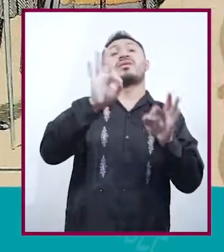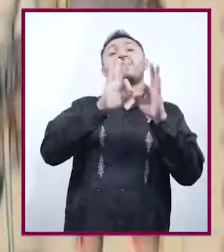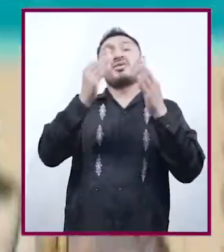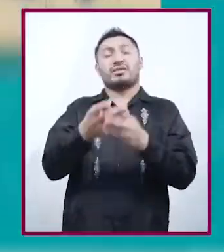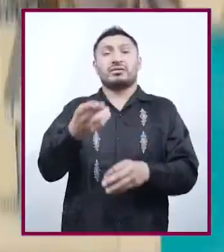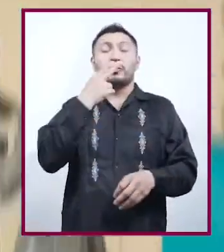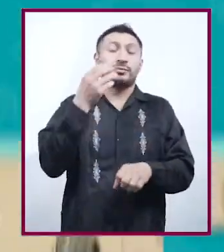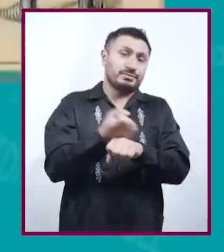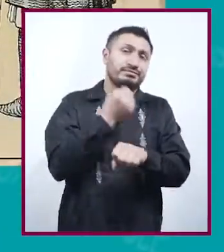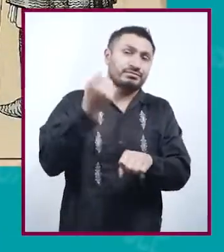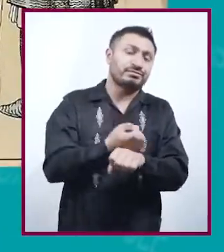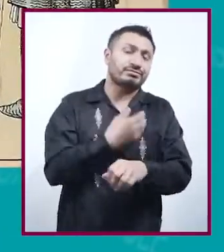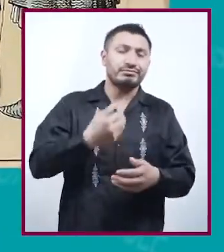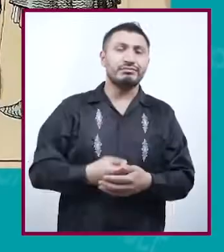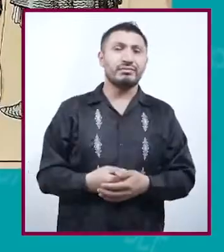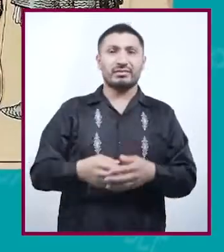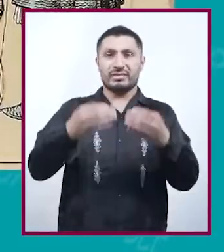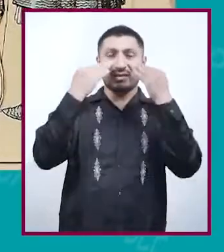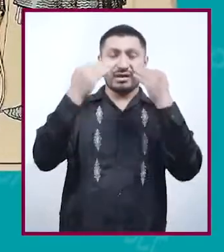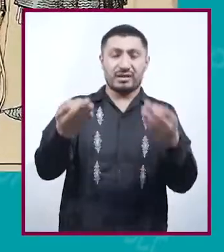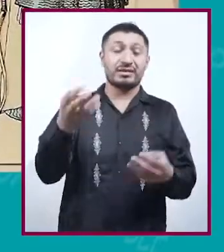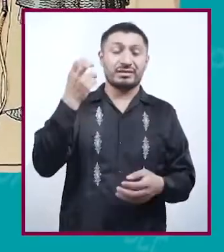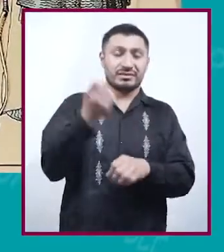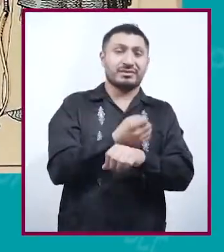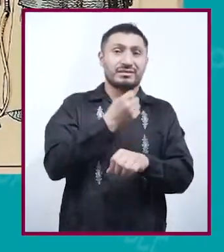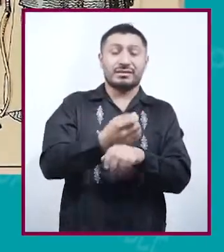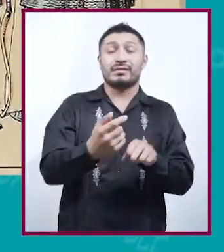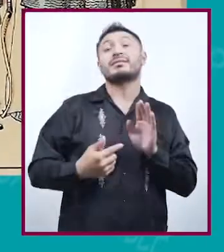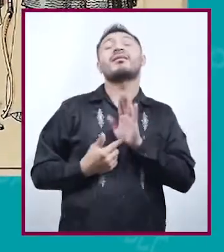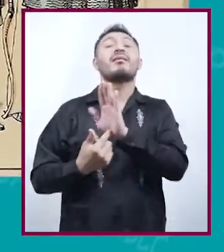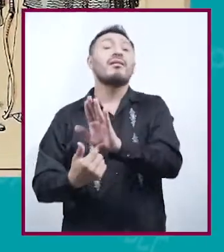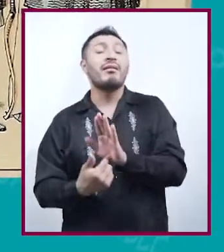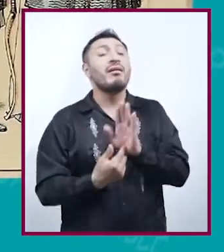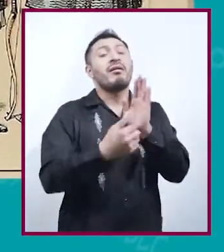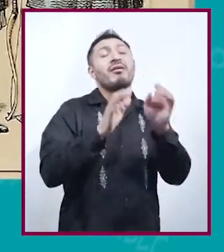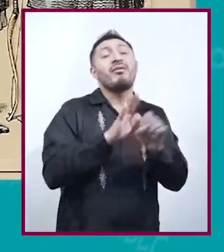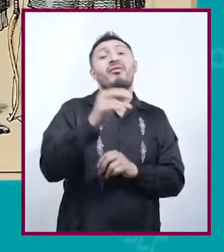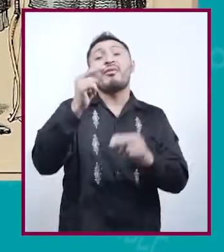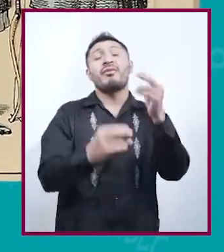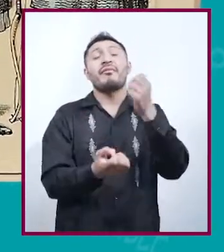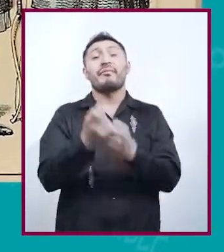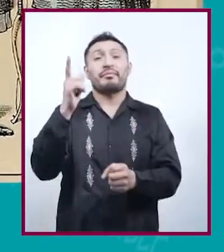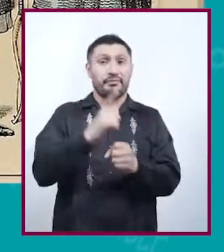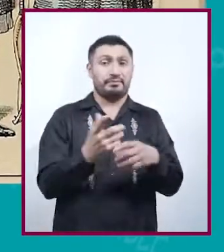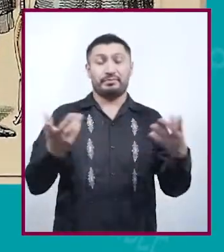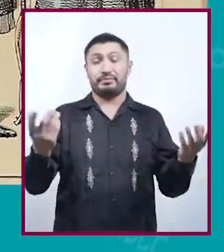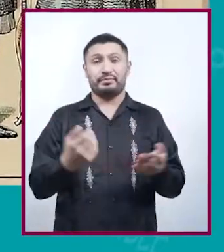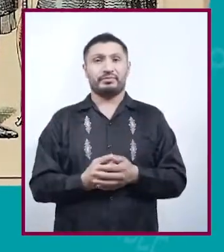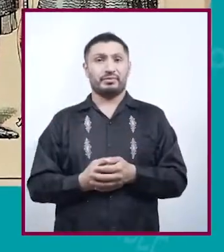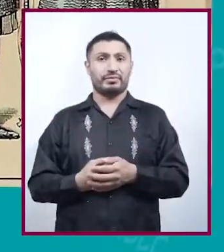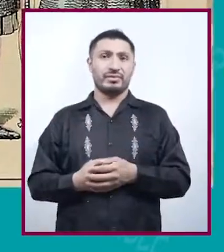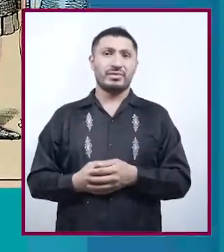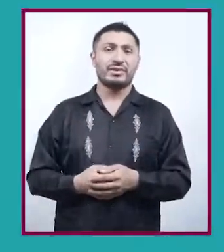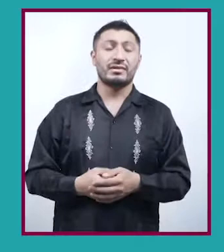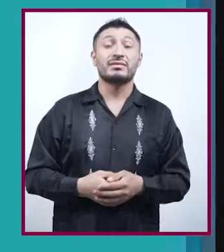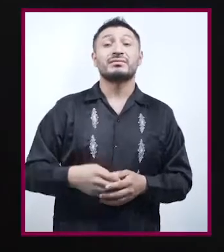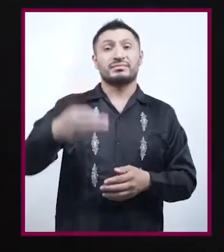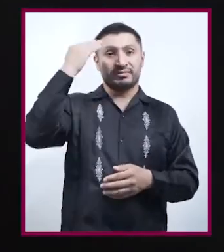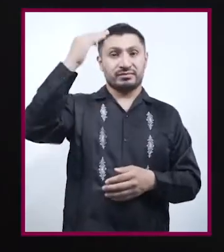¿Qué mejor manera que a través de los zapatos? Ya hemos visto cómo estos ponen de manifiesto la condición social de las